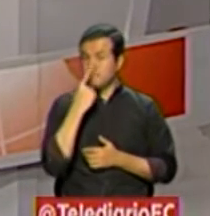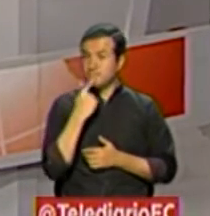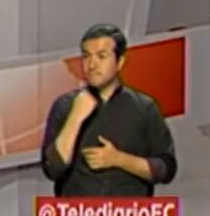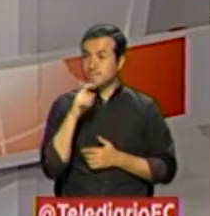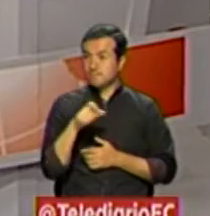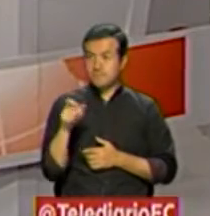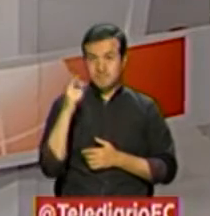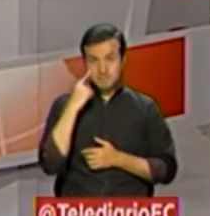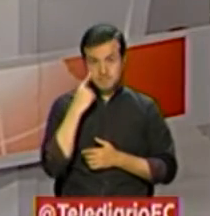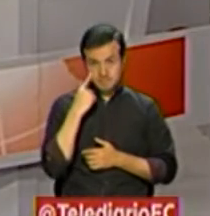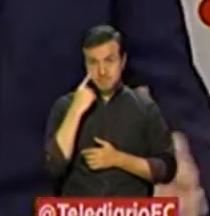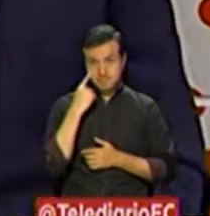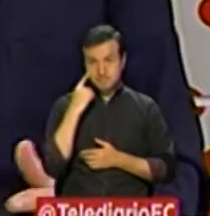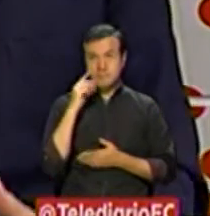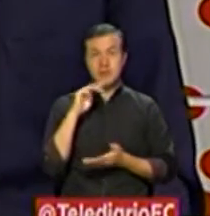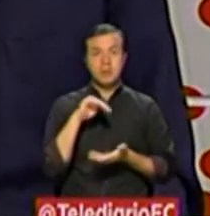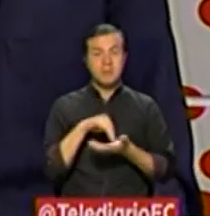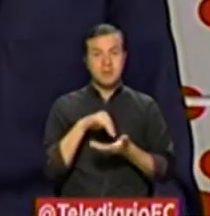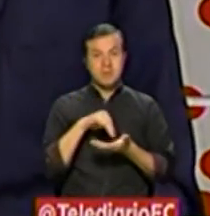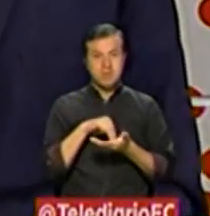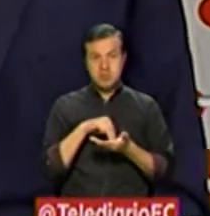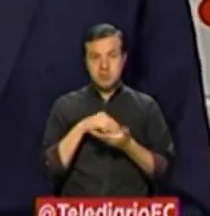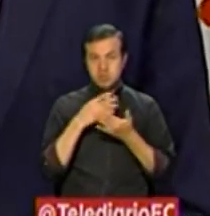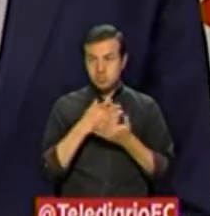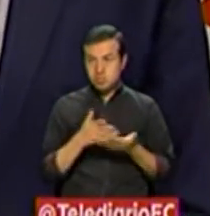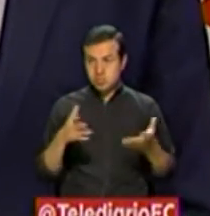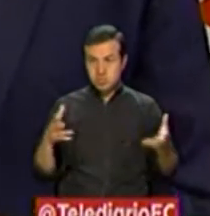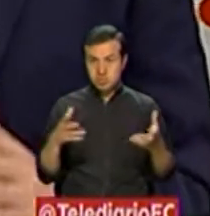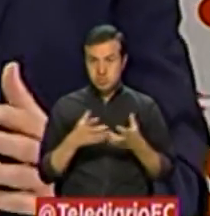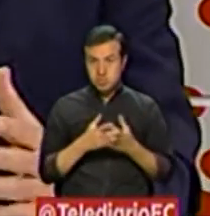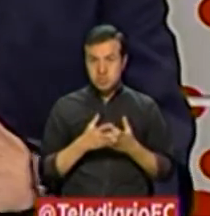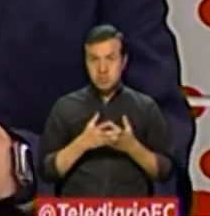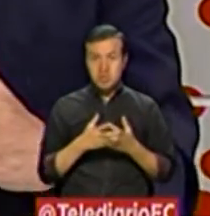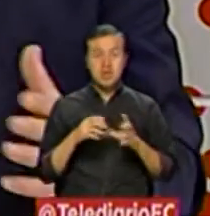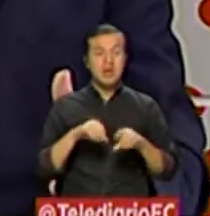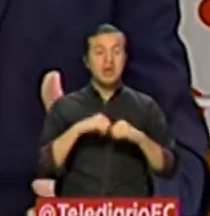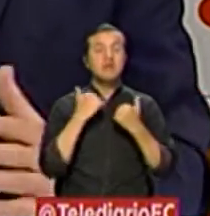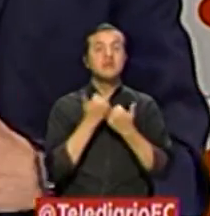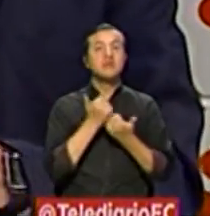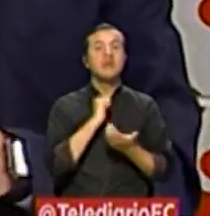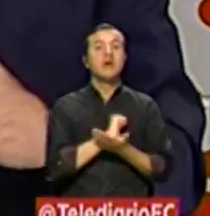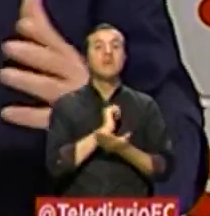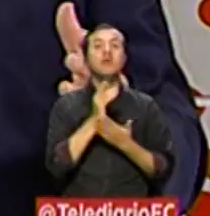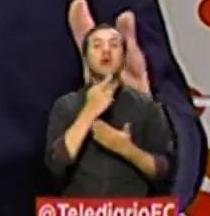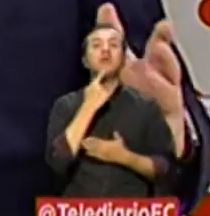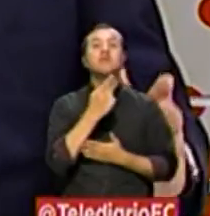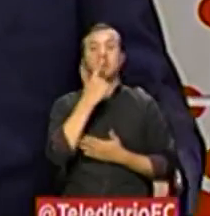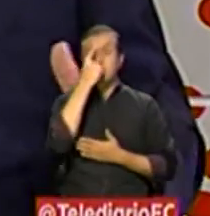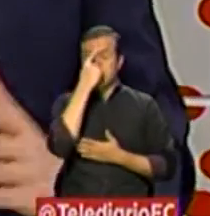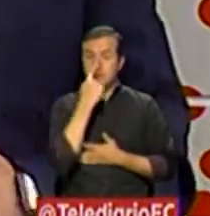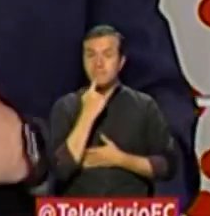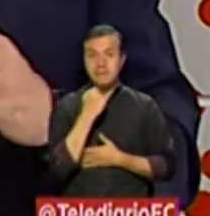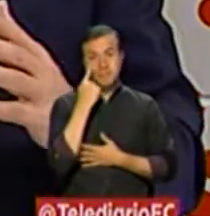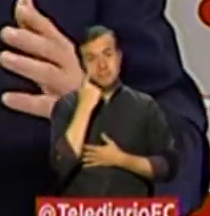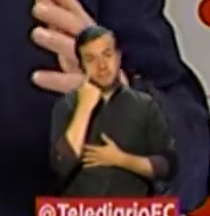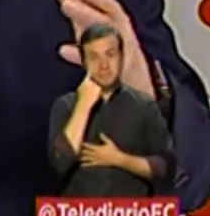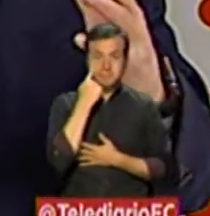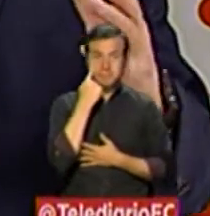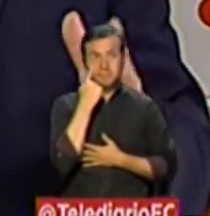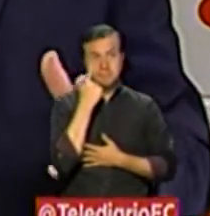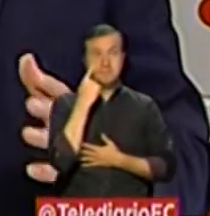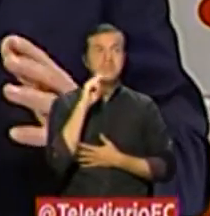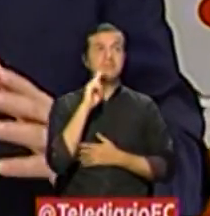sean integrados, incorporados a esta terna, en la Asamblea se viene hablando respecto de un perfil deseable,